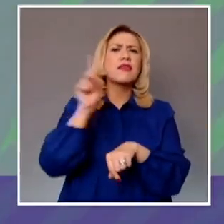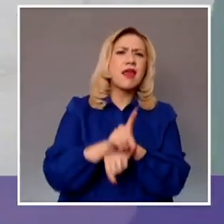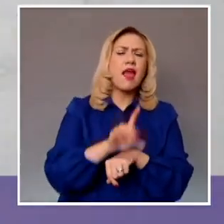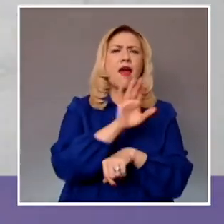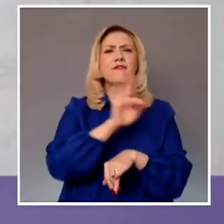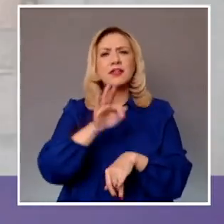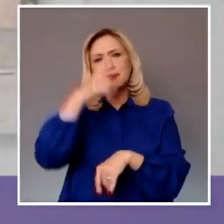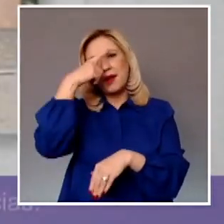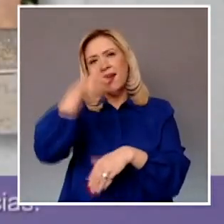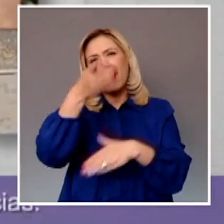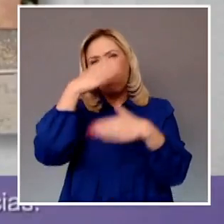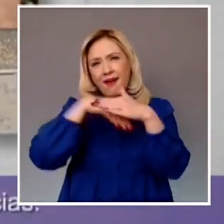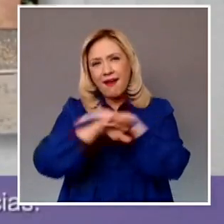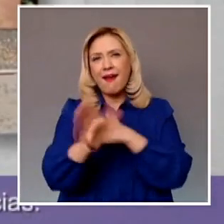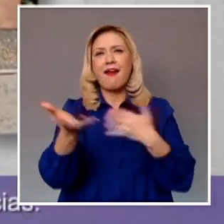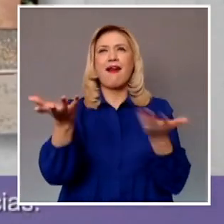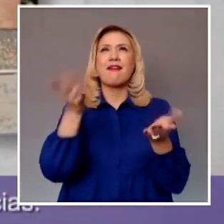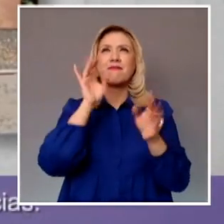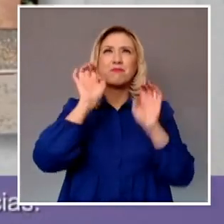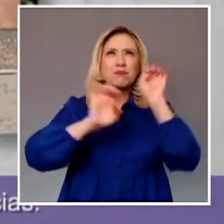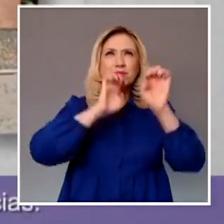sociales. Consulte la página